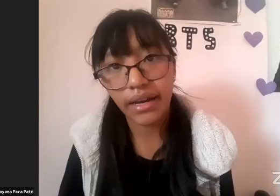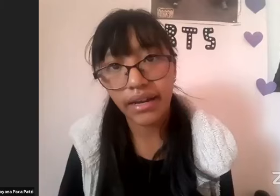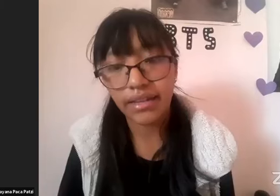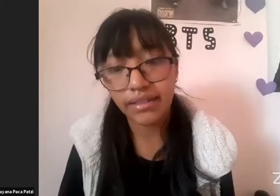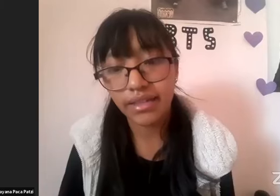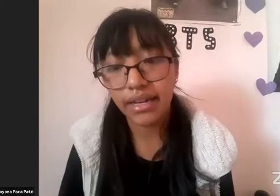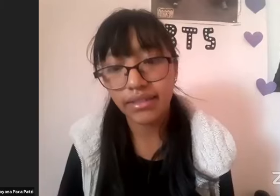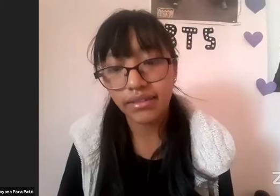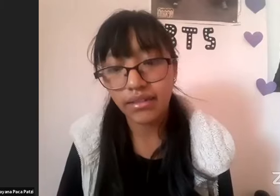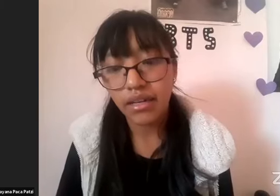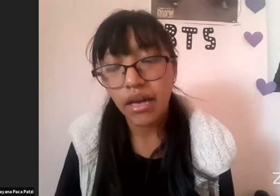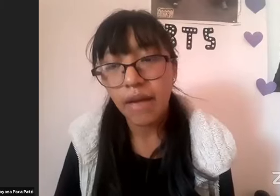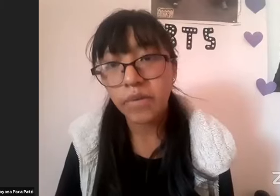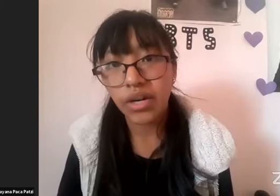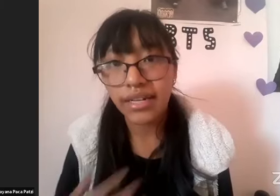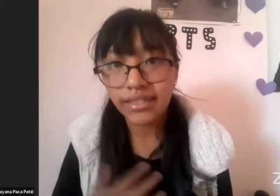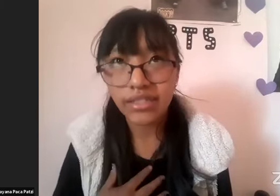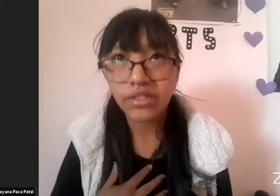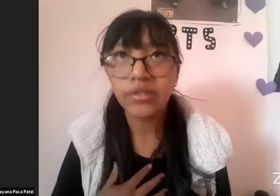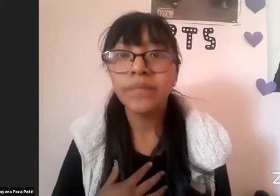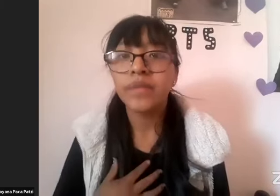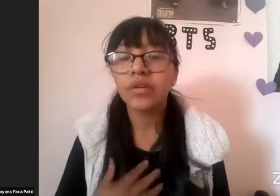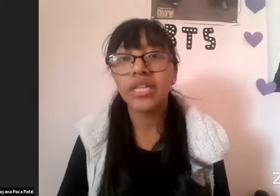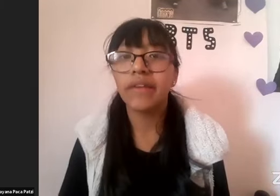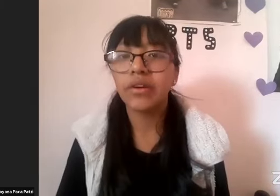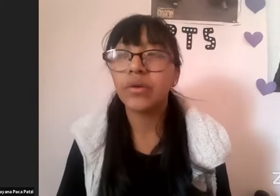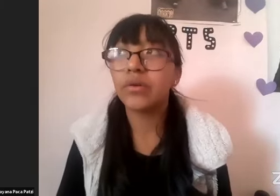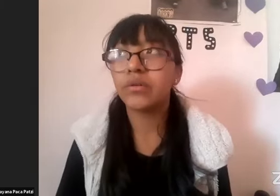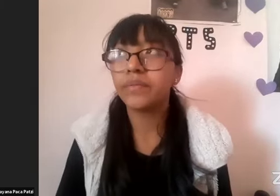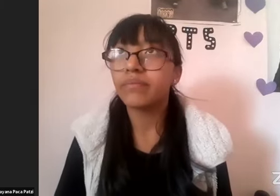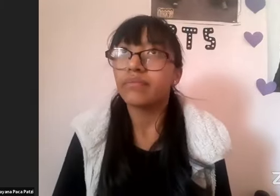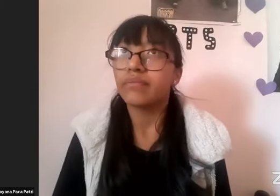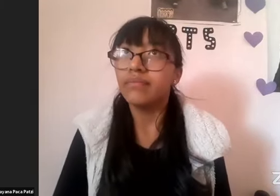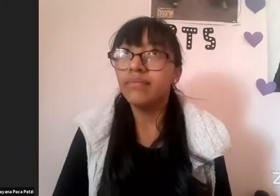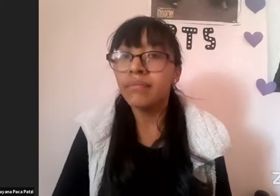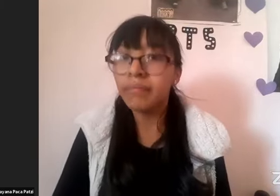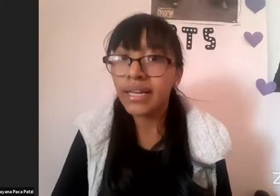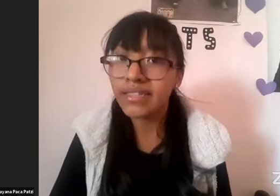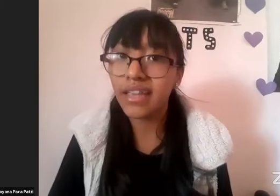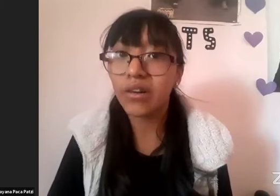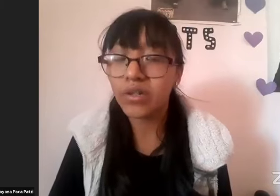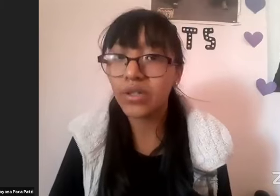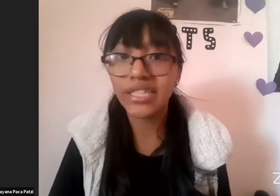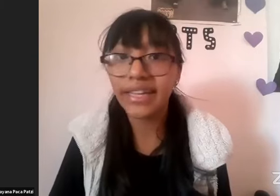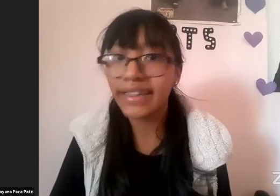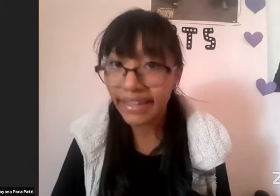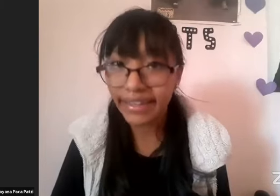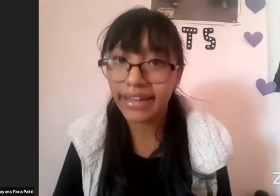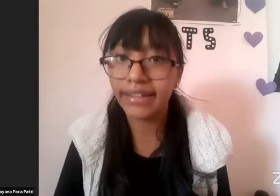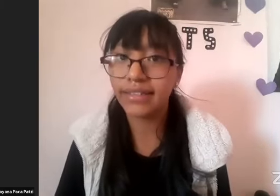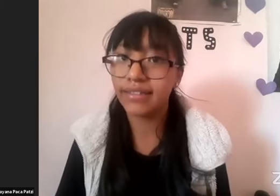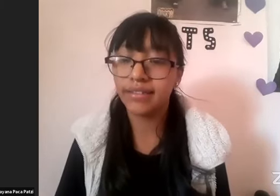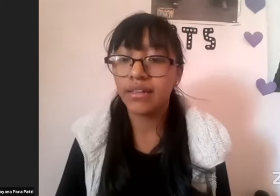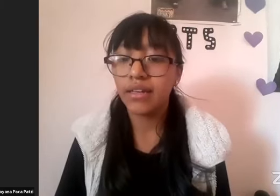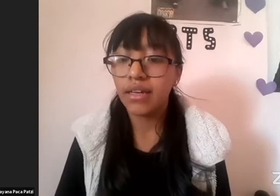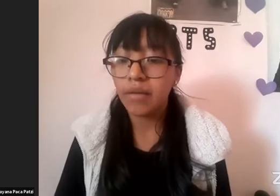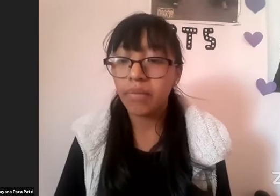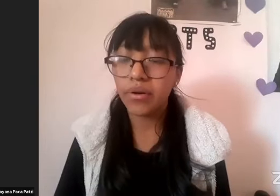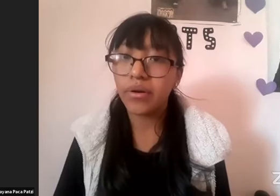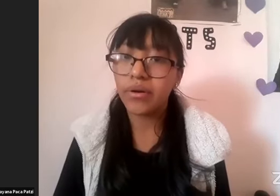trabajar en las calles mi organización contaba con más de 80 integrantes